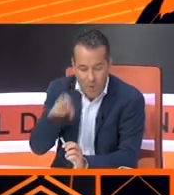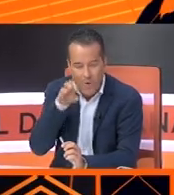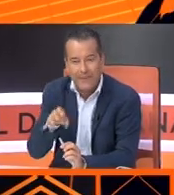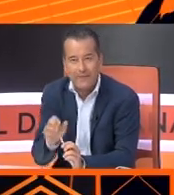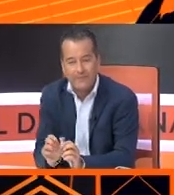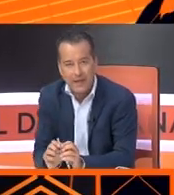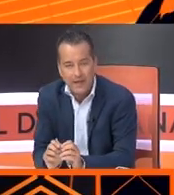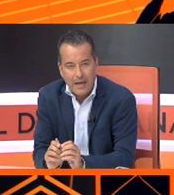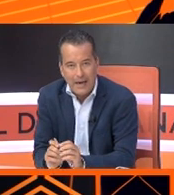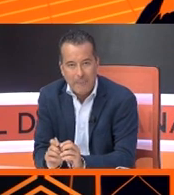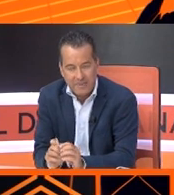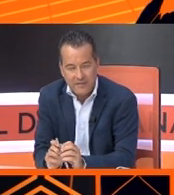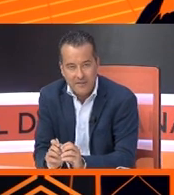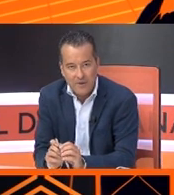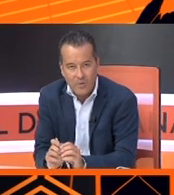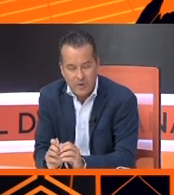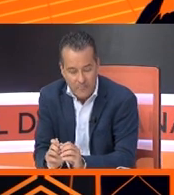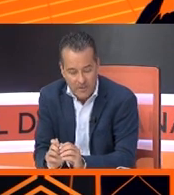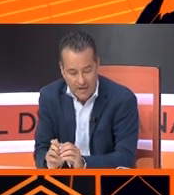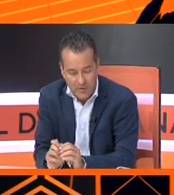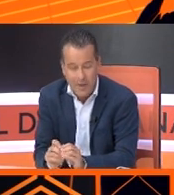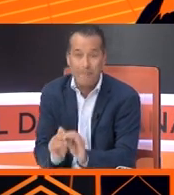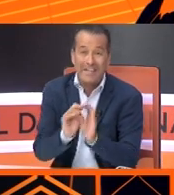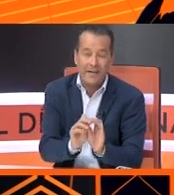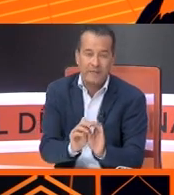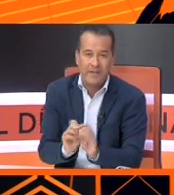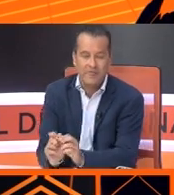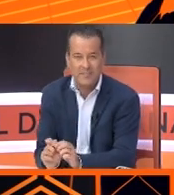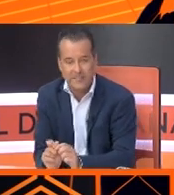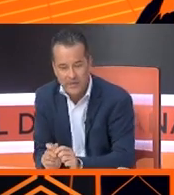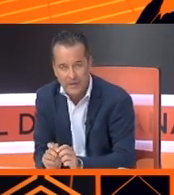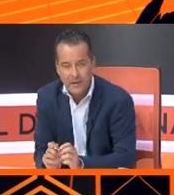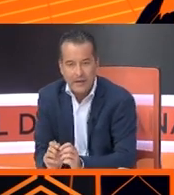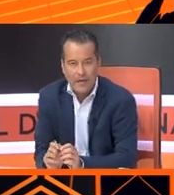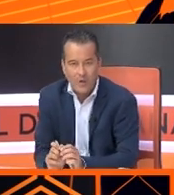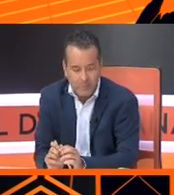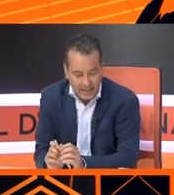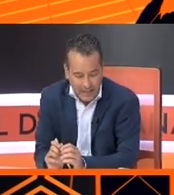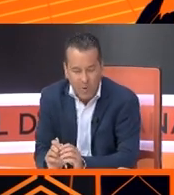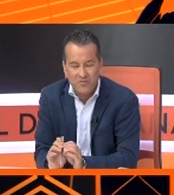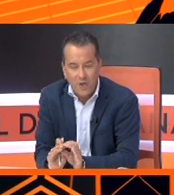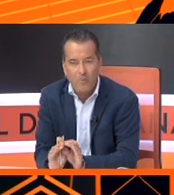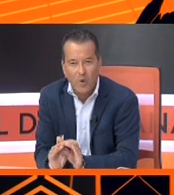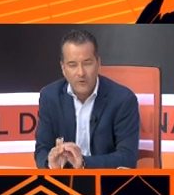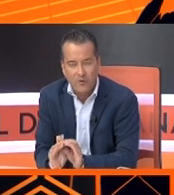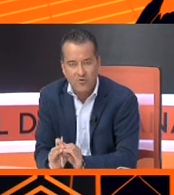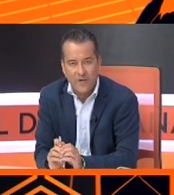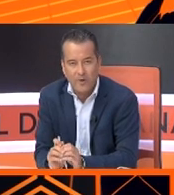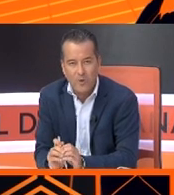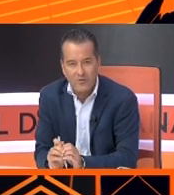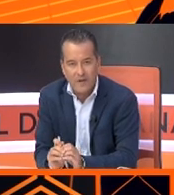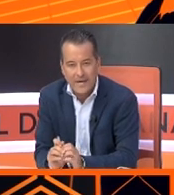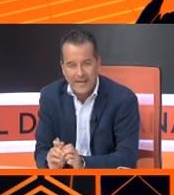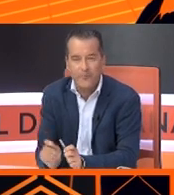Flores, como candidata a la presidencia del Gobierno en las próximas elecciones. Mañana en Tenerife se celebra el Comité, el Consejo Político Insular